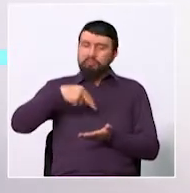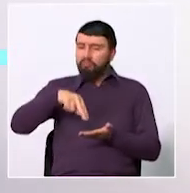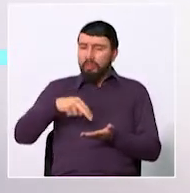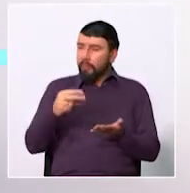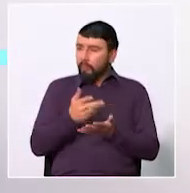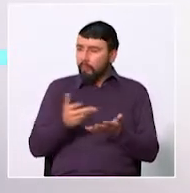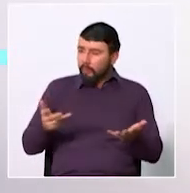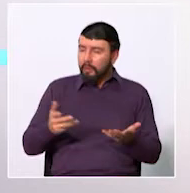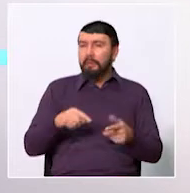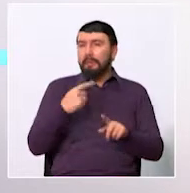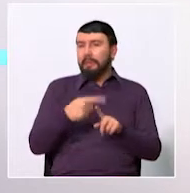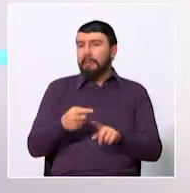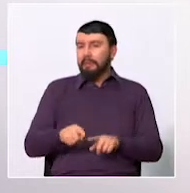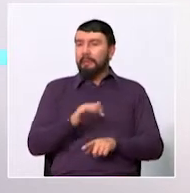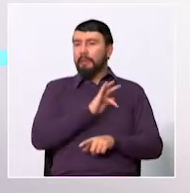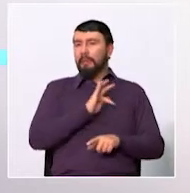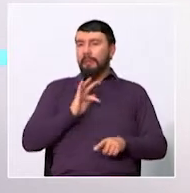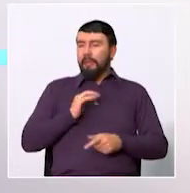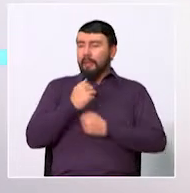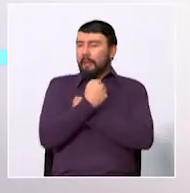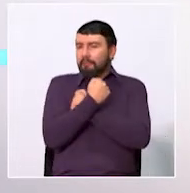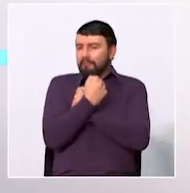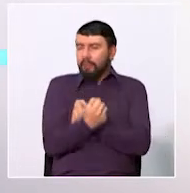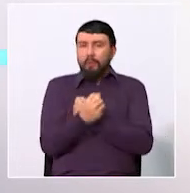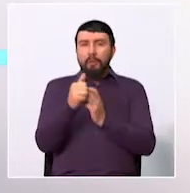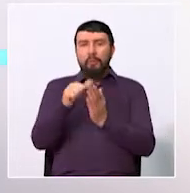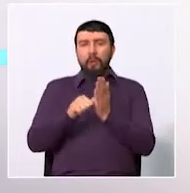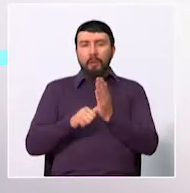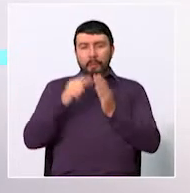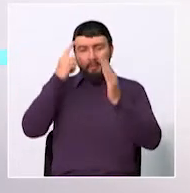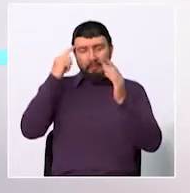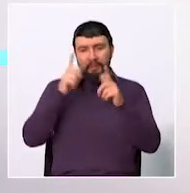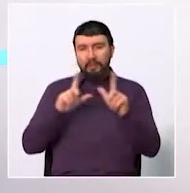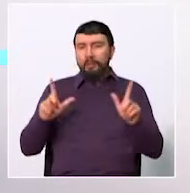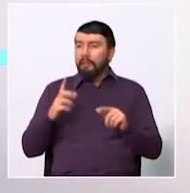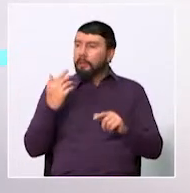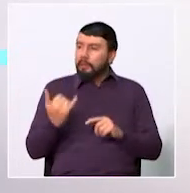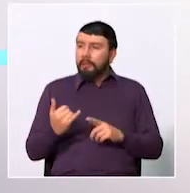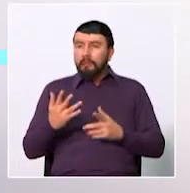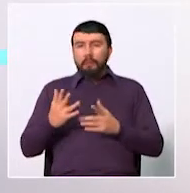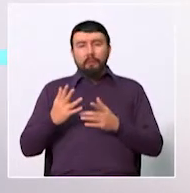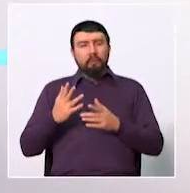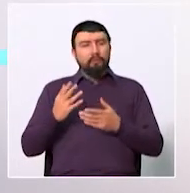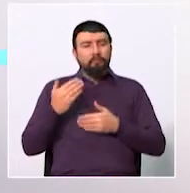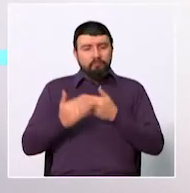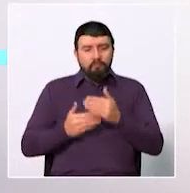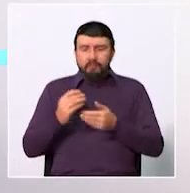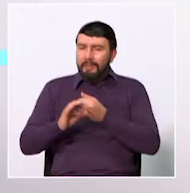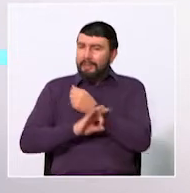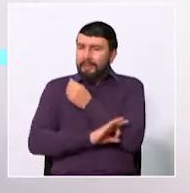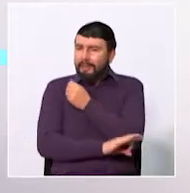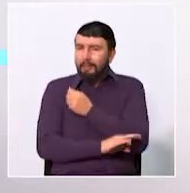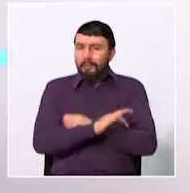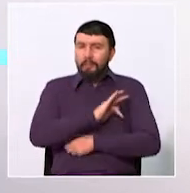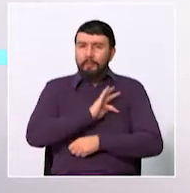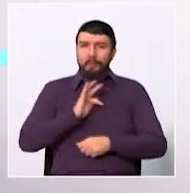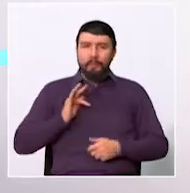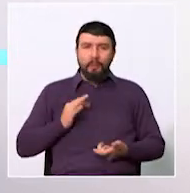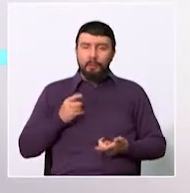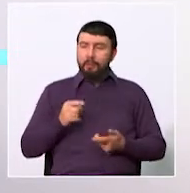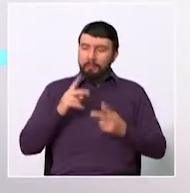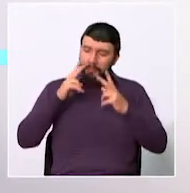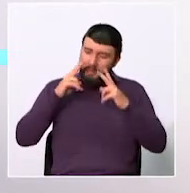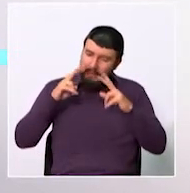de afecto logía de programación neurolingüística bio es codificación de psicoterapia de psicoanálisis